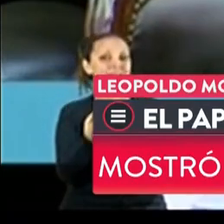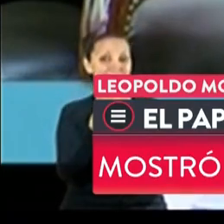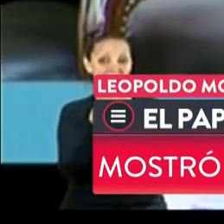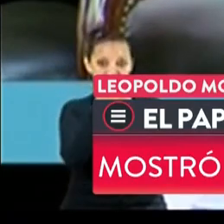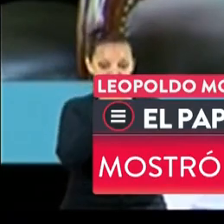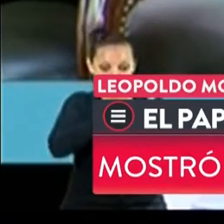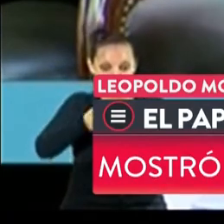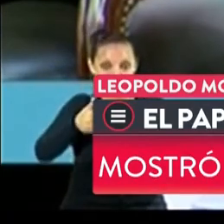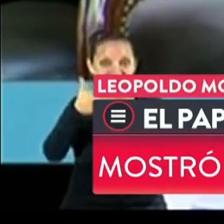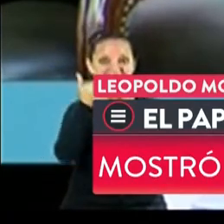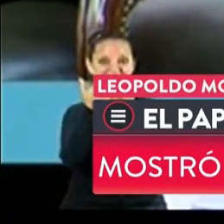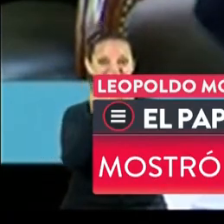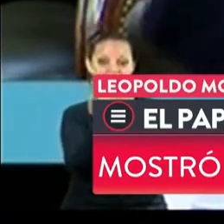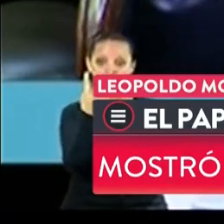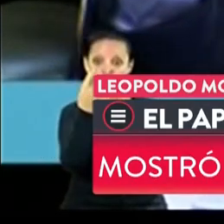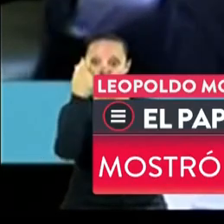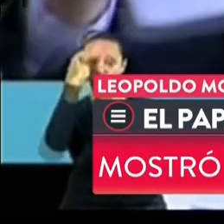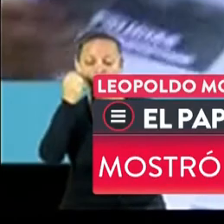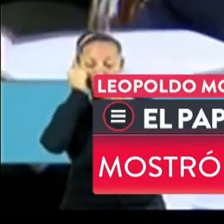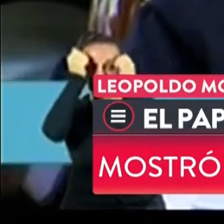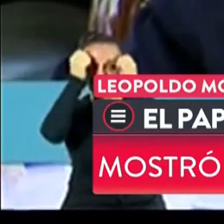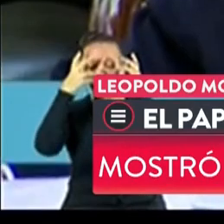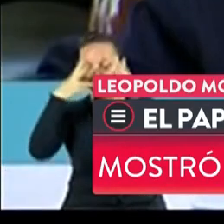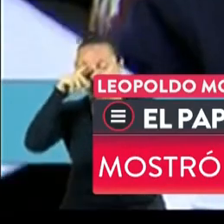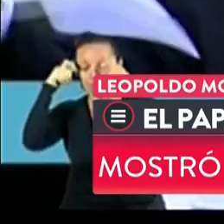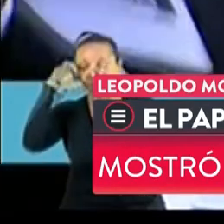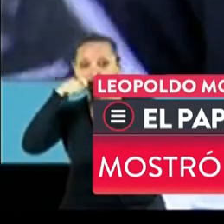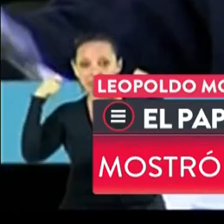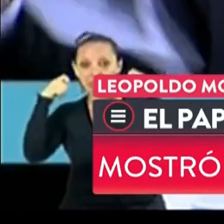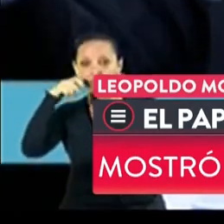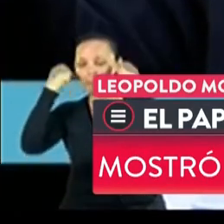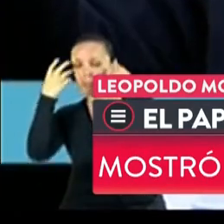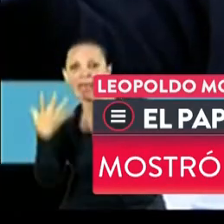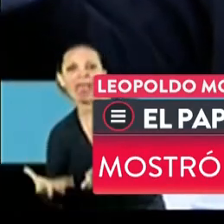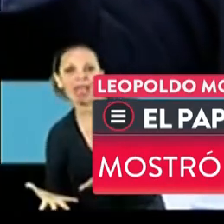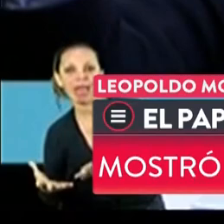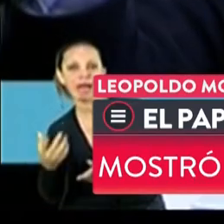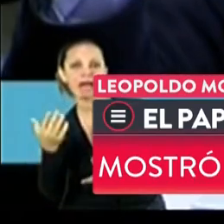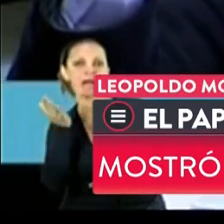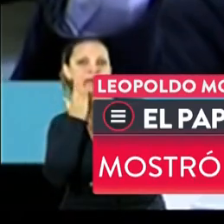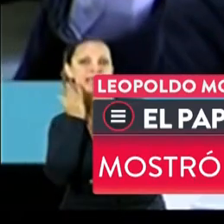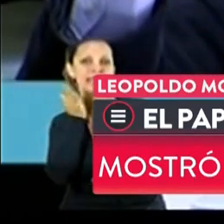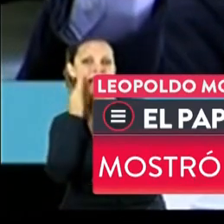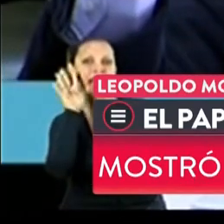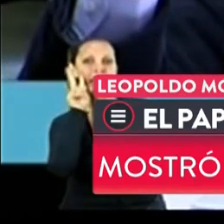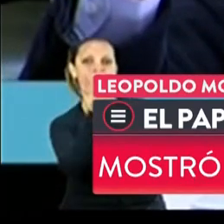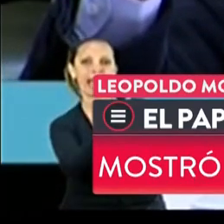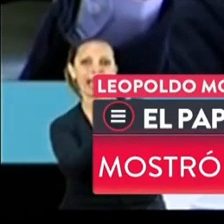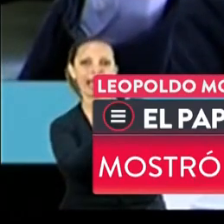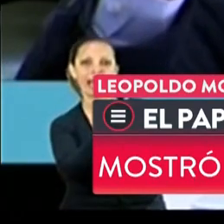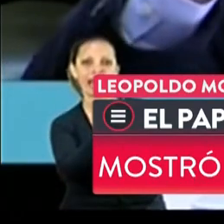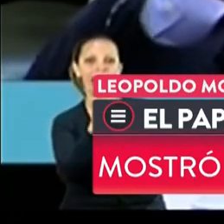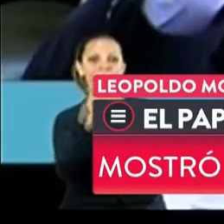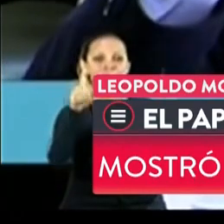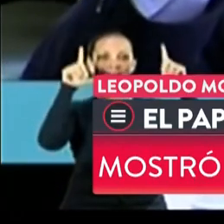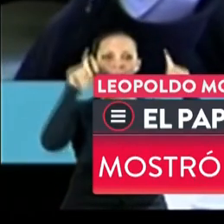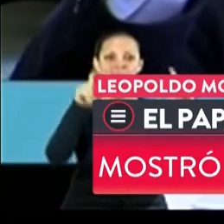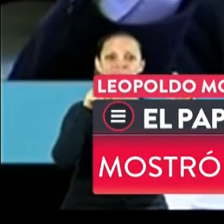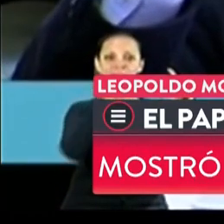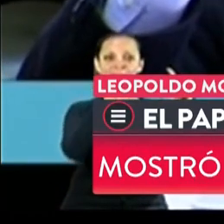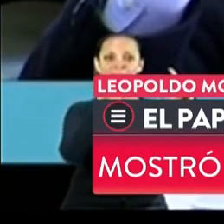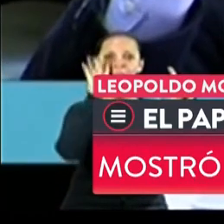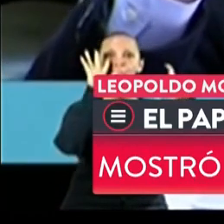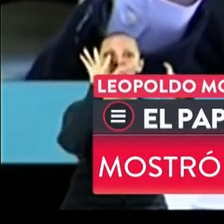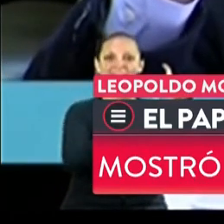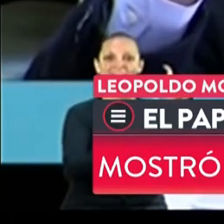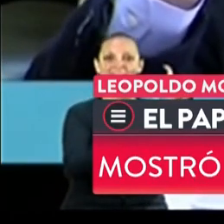rostro. Y aparece acá este señor que estaba provocando